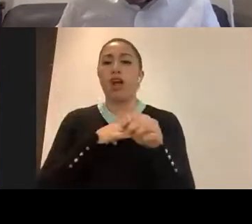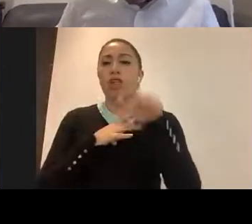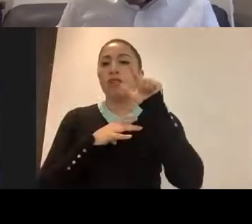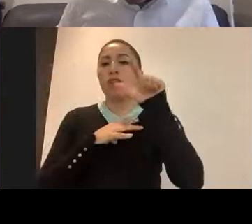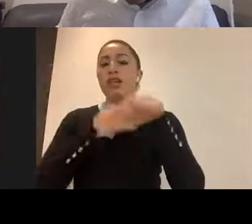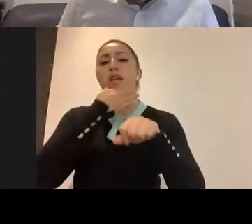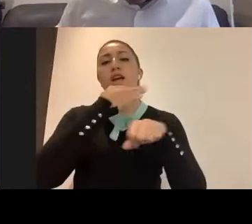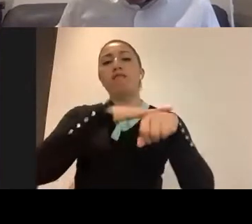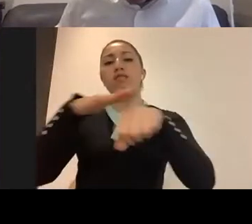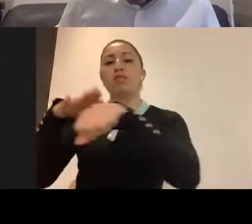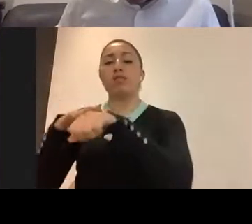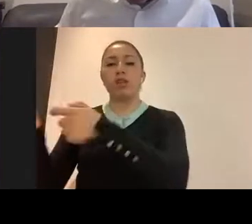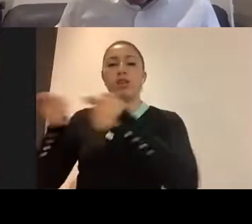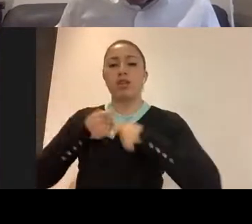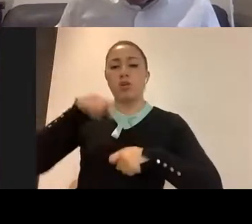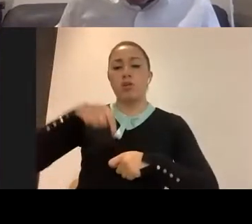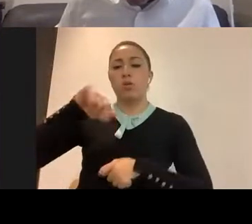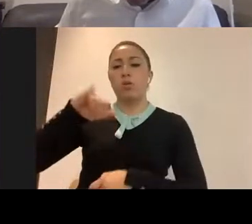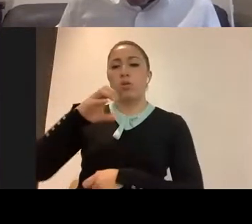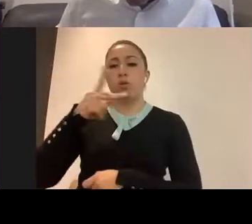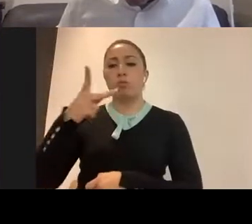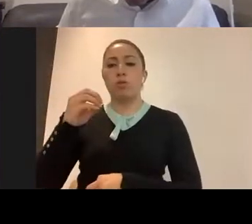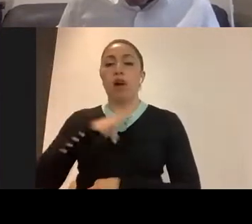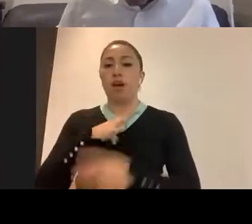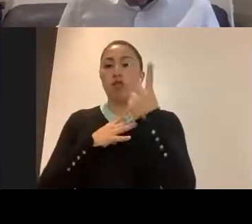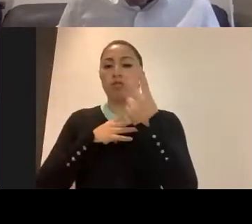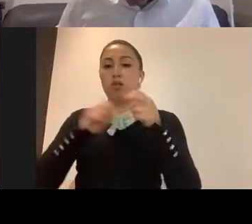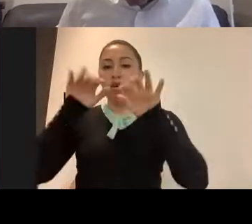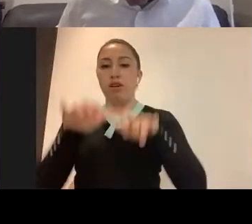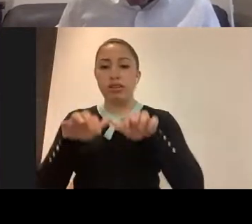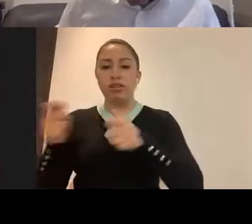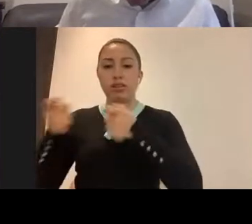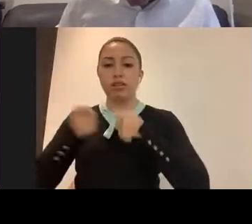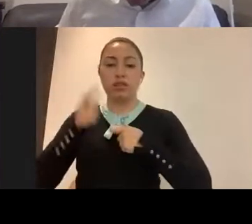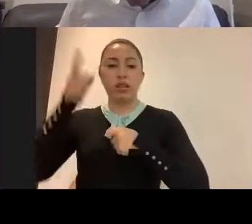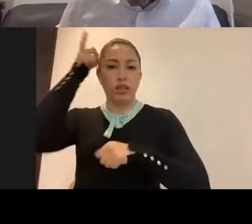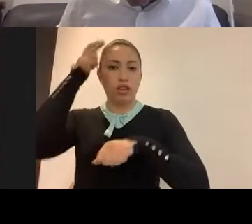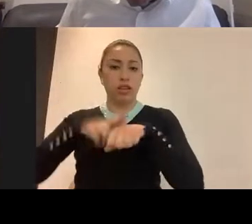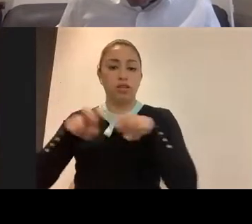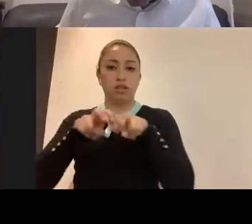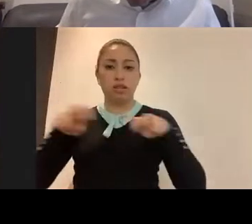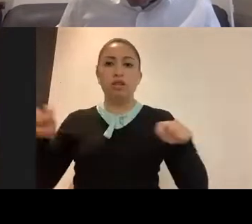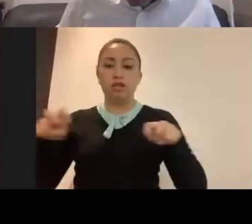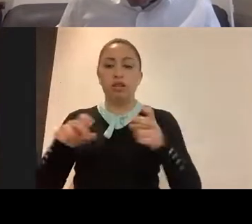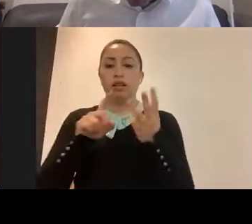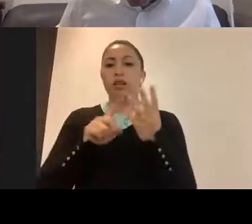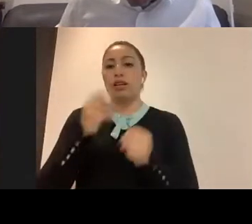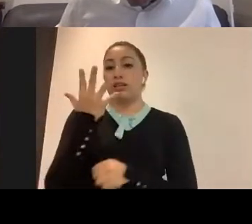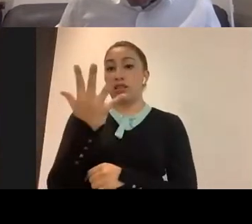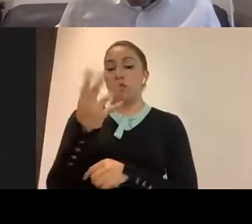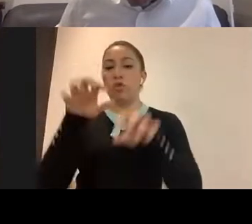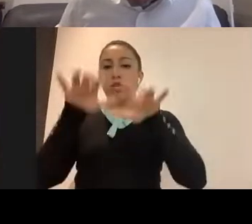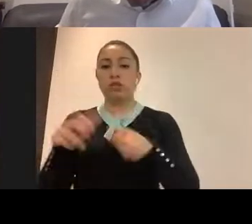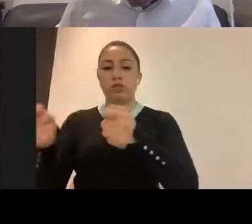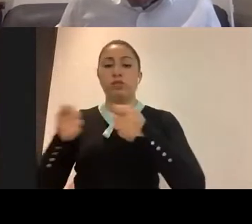comunicados que llegaron. Se recibieron 2 oficios de conocimiento de la presidencia de la mesa directiva, 5 oficios del diputado